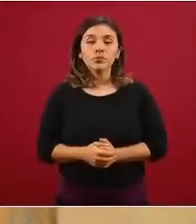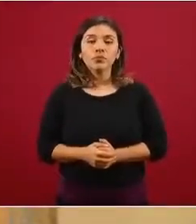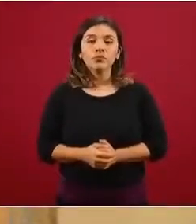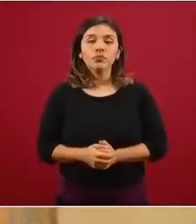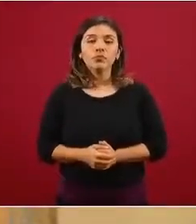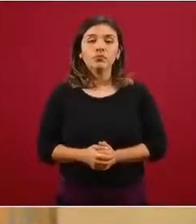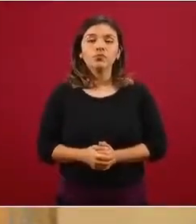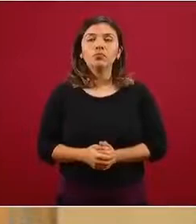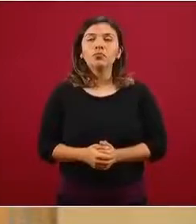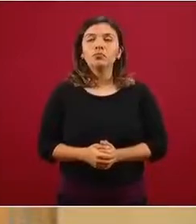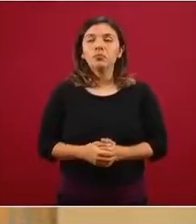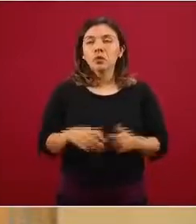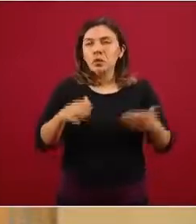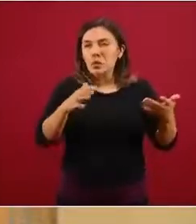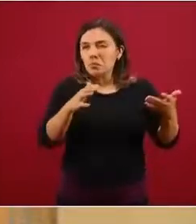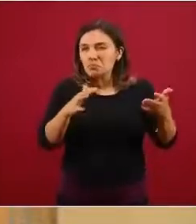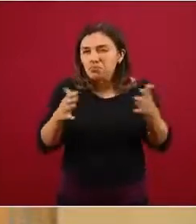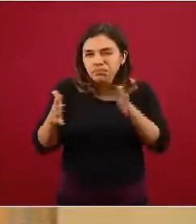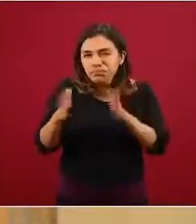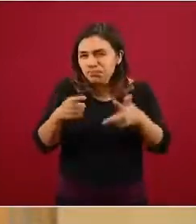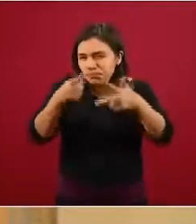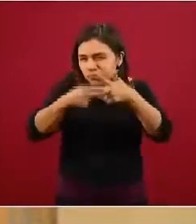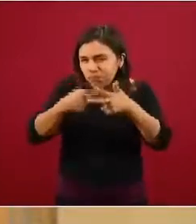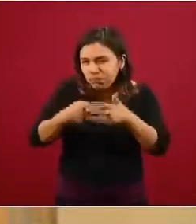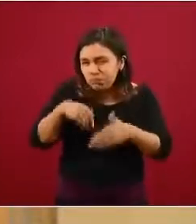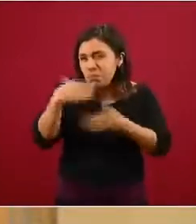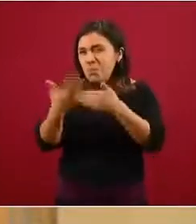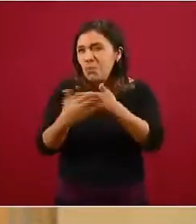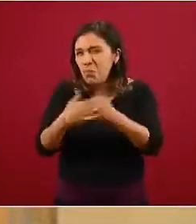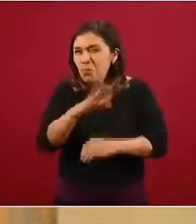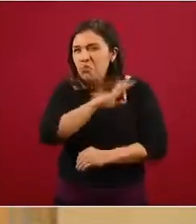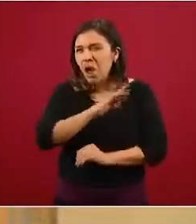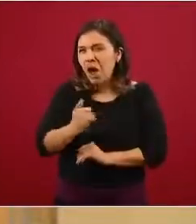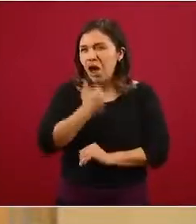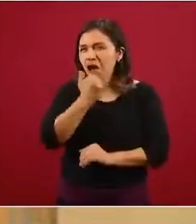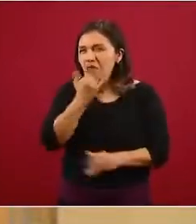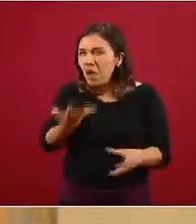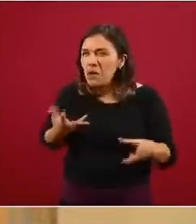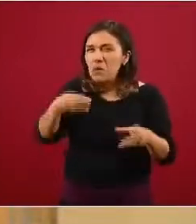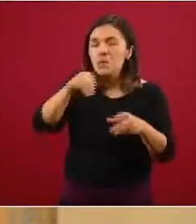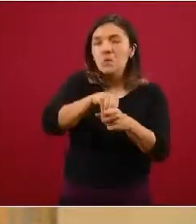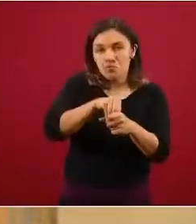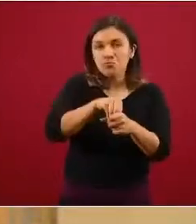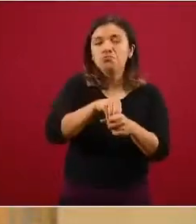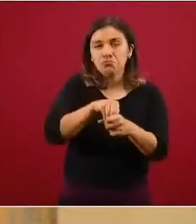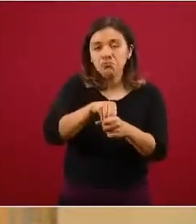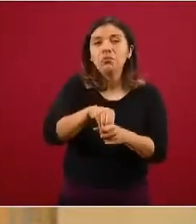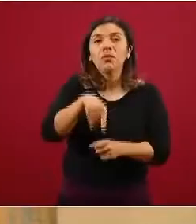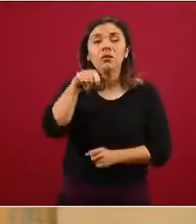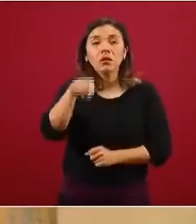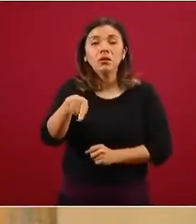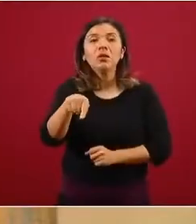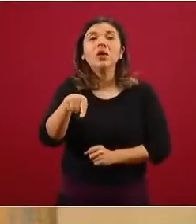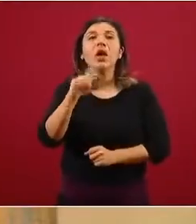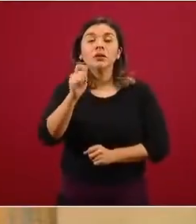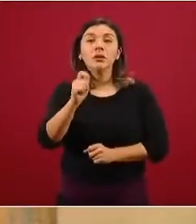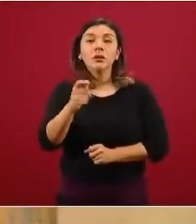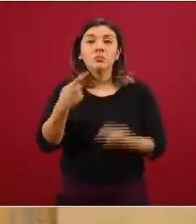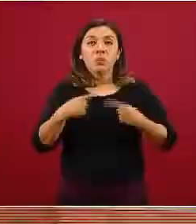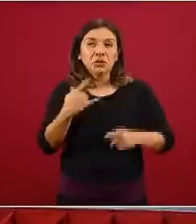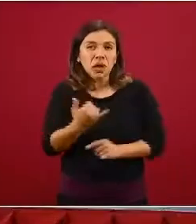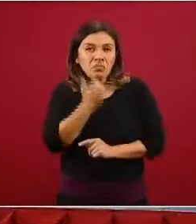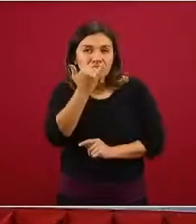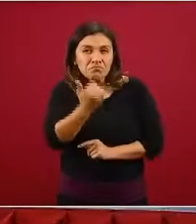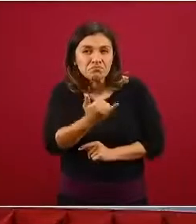En la estimación de casos, se han estimado, a los casos sospechosos se le